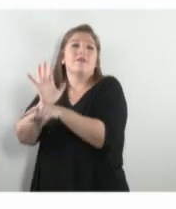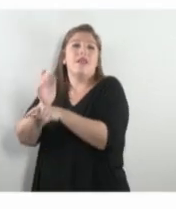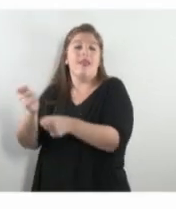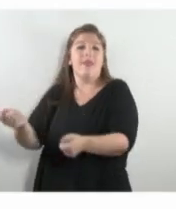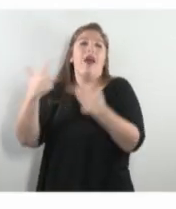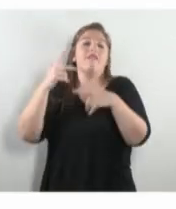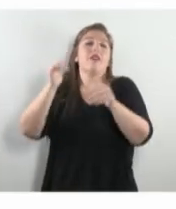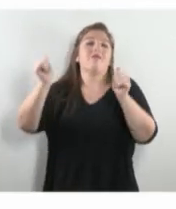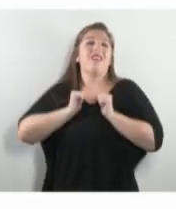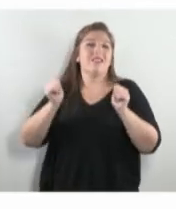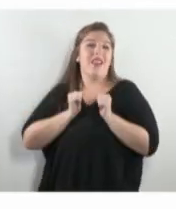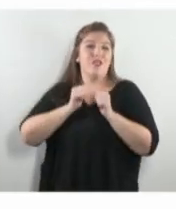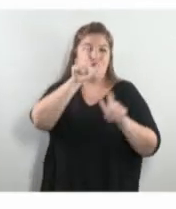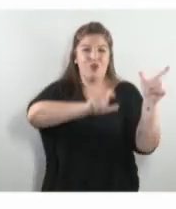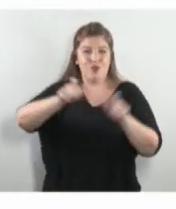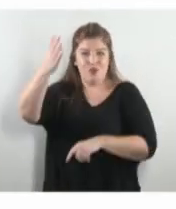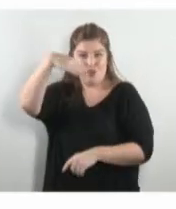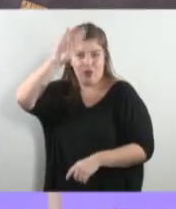gauchaje.